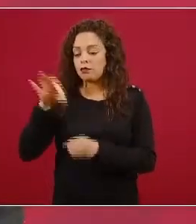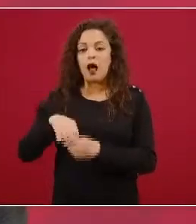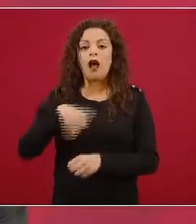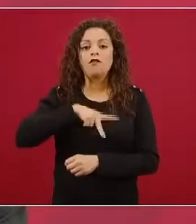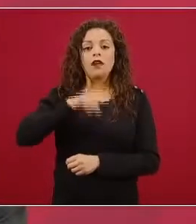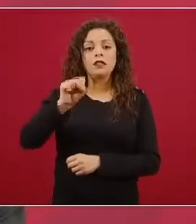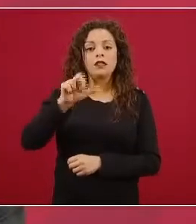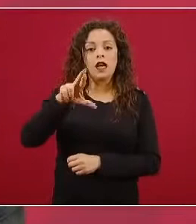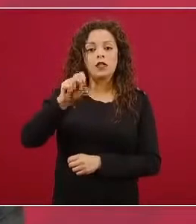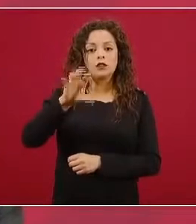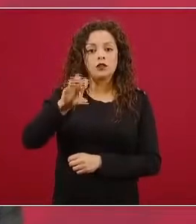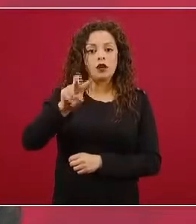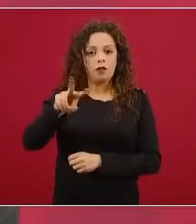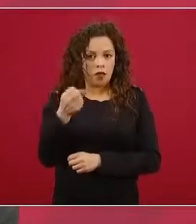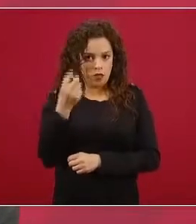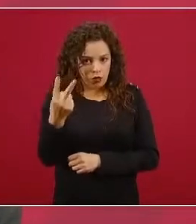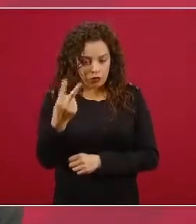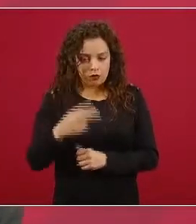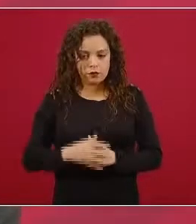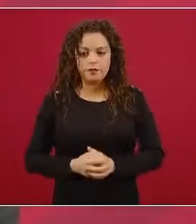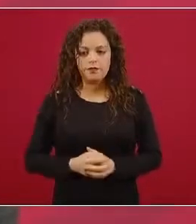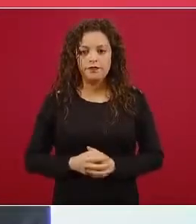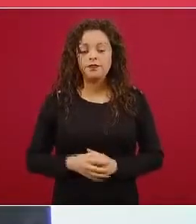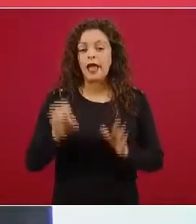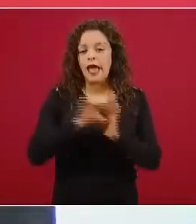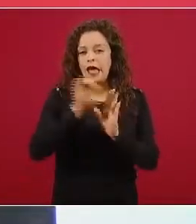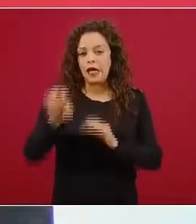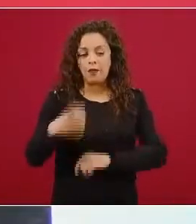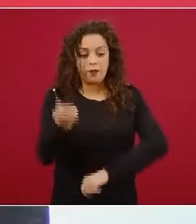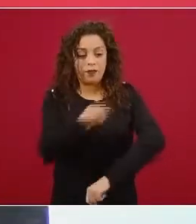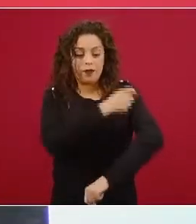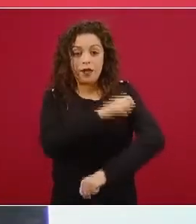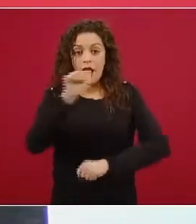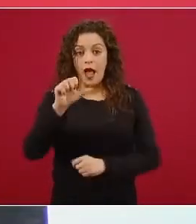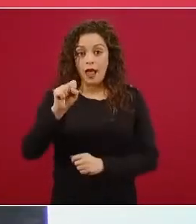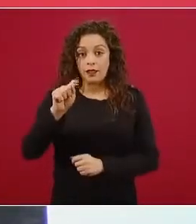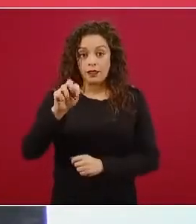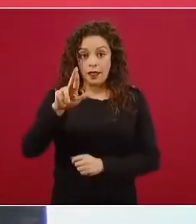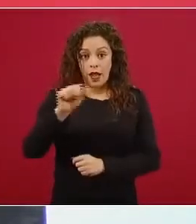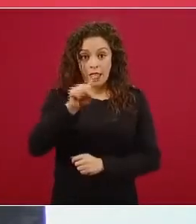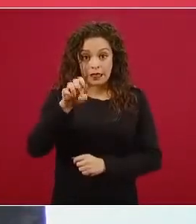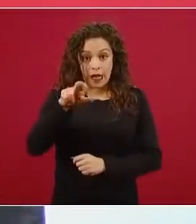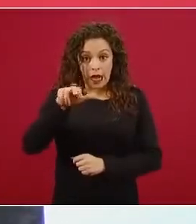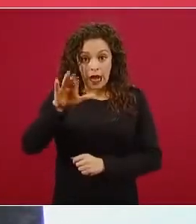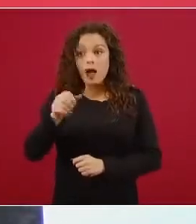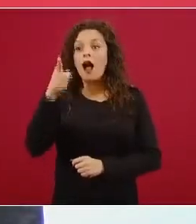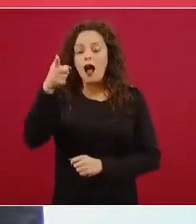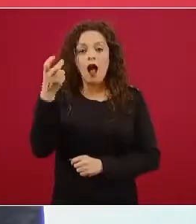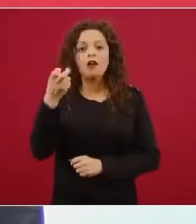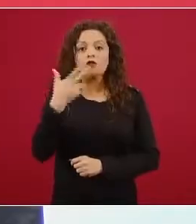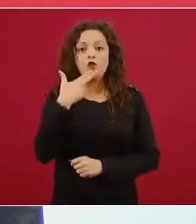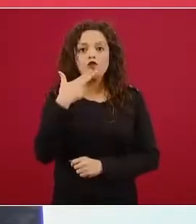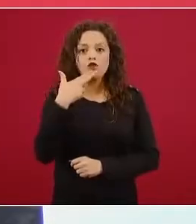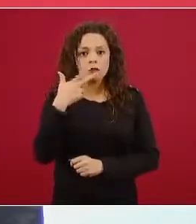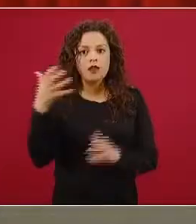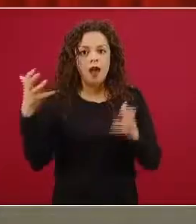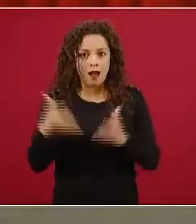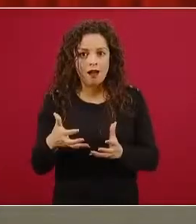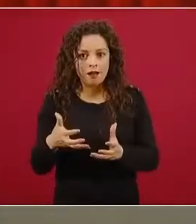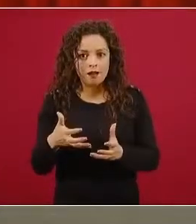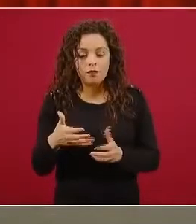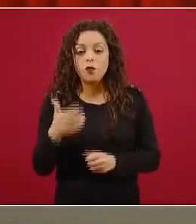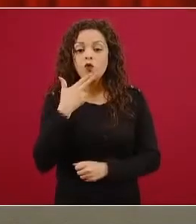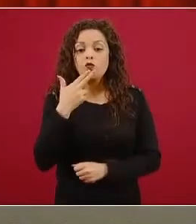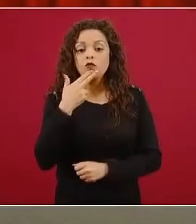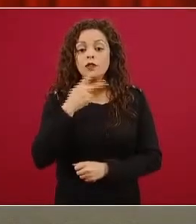SARS-CoV-2. Por ejemplo, la vacuna de AstraZeneca tiene este principio tecnológico y se utiliza un virus